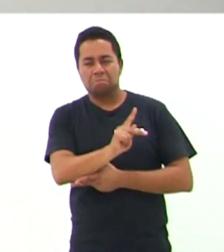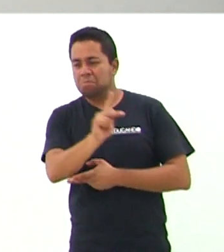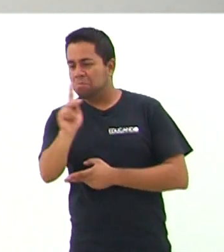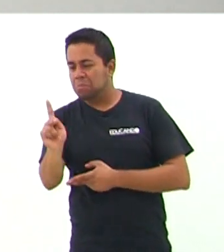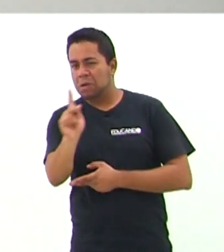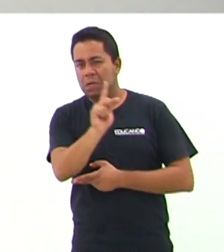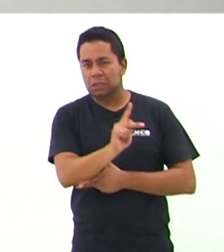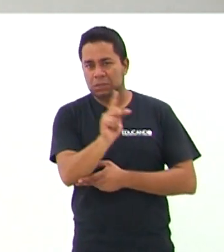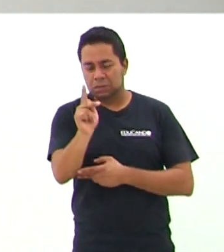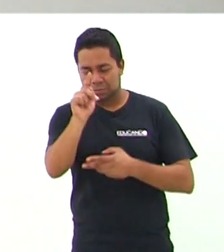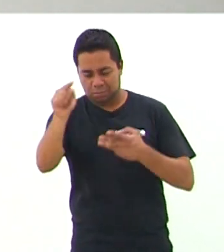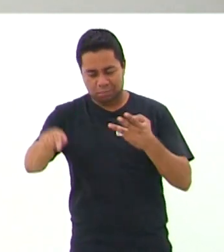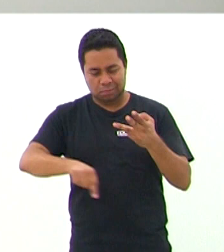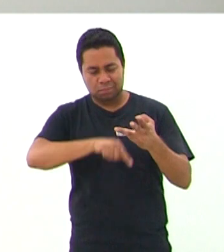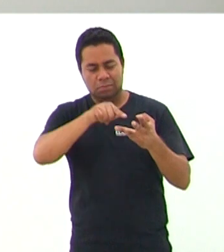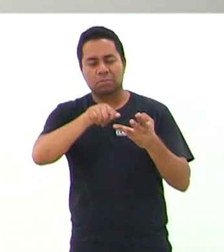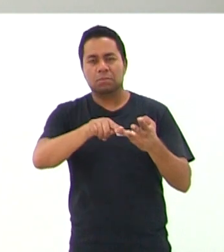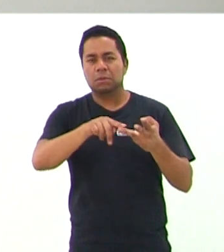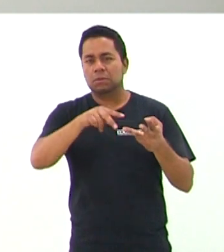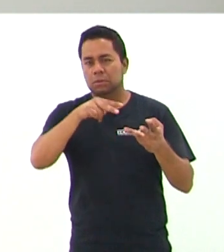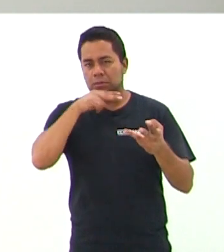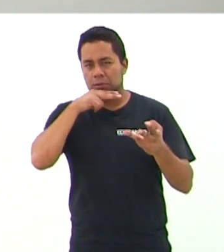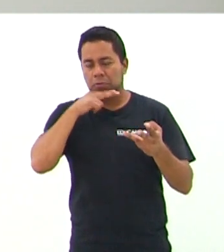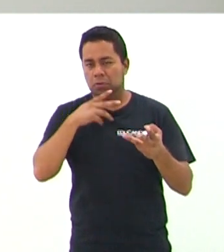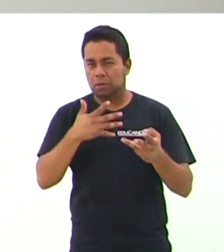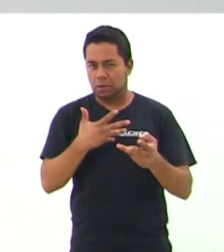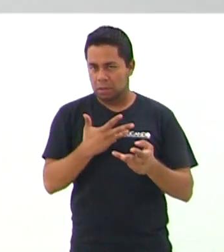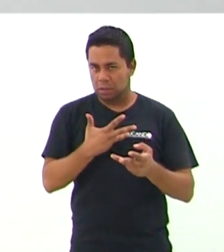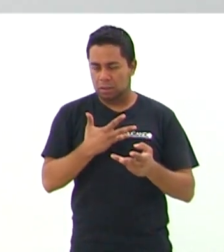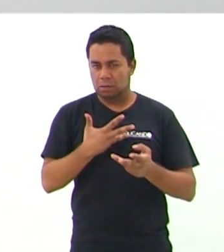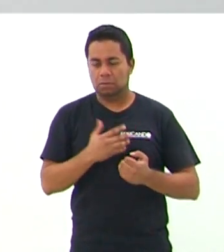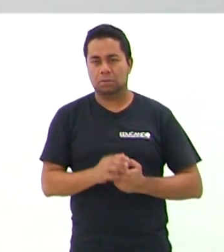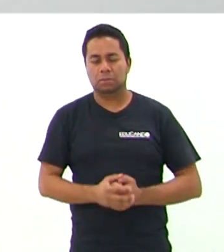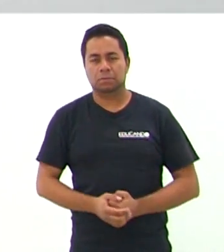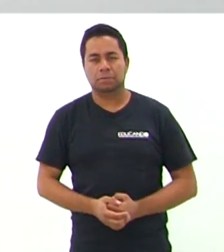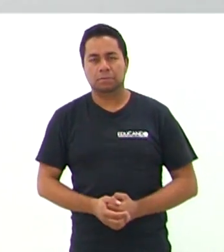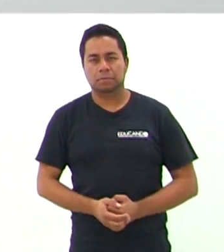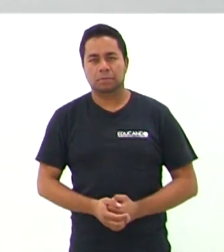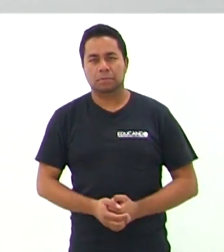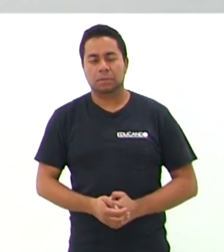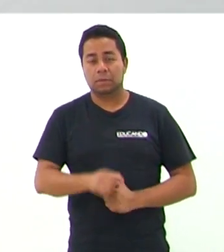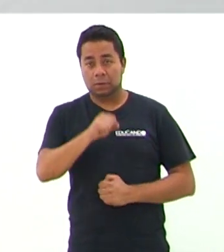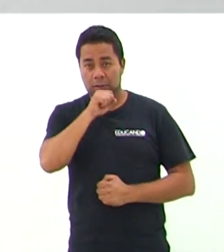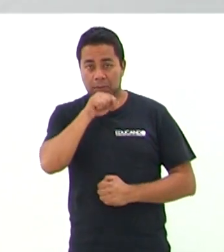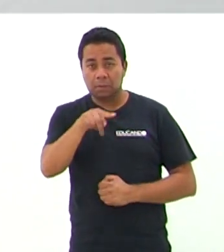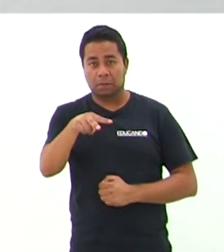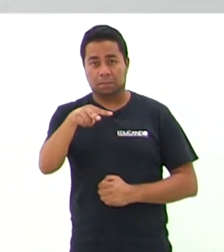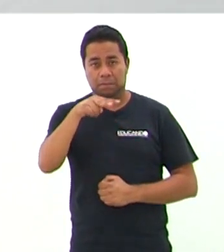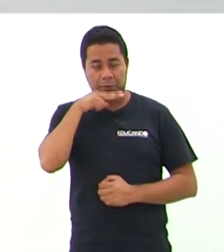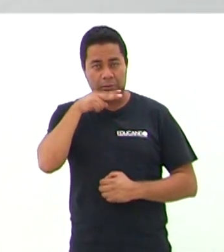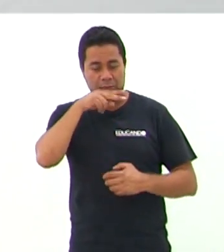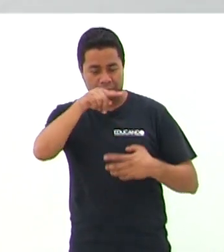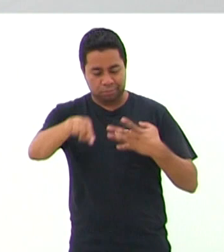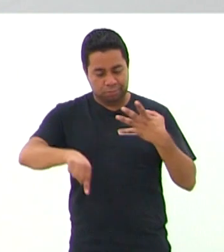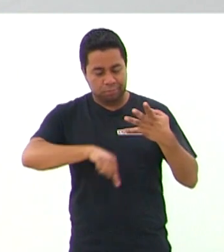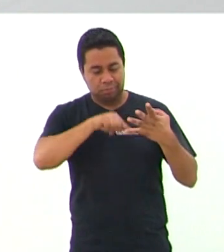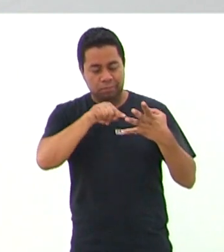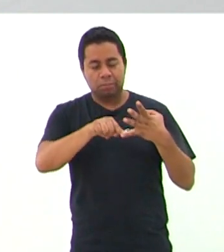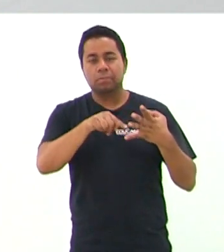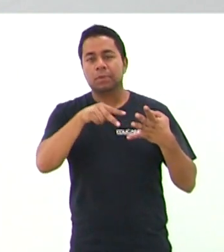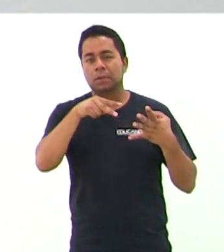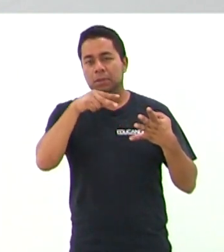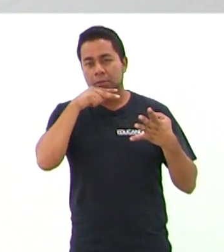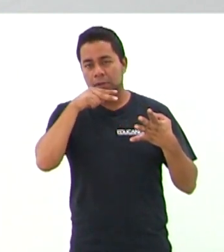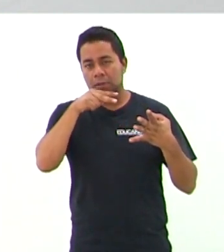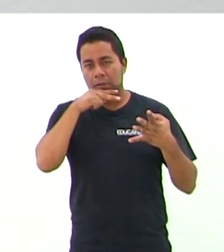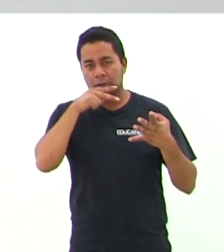parecer, hablamos de lo que es el verbo tener y hablamos también de un verbo más que es el